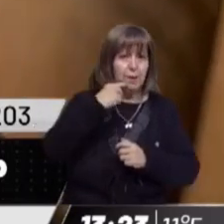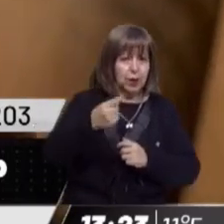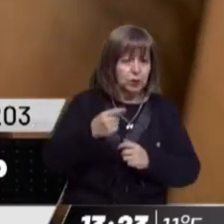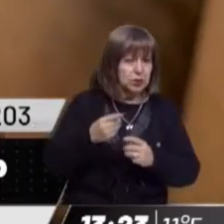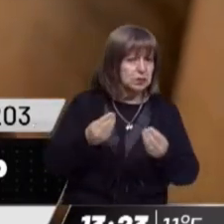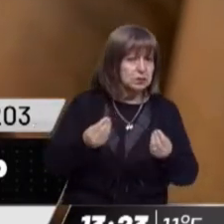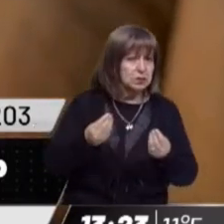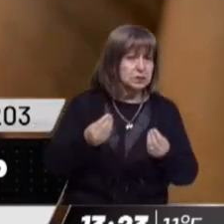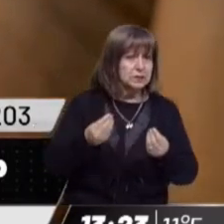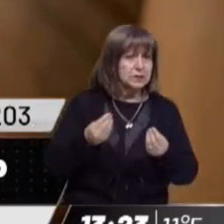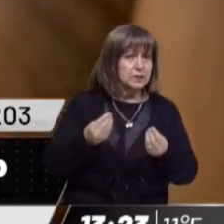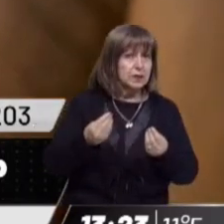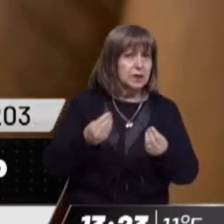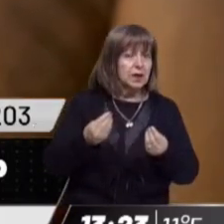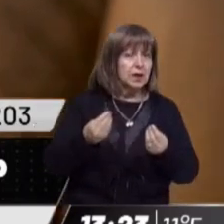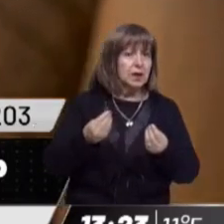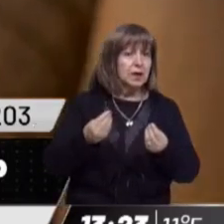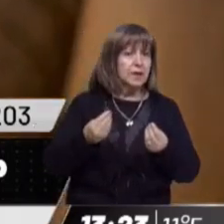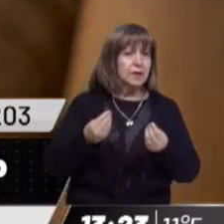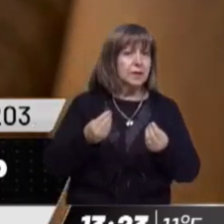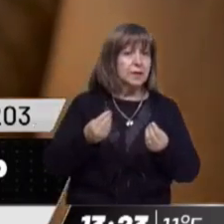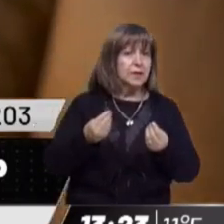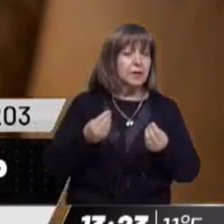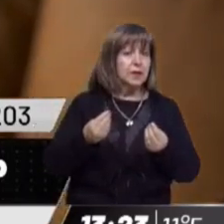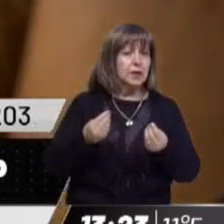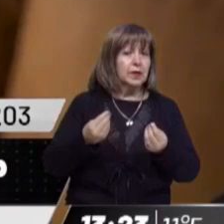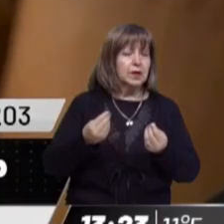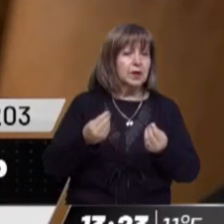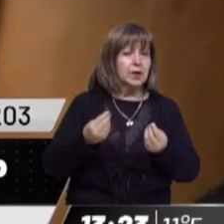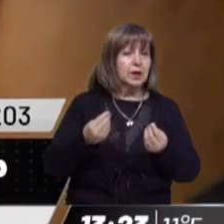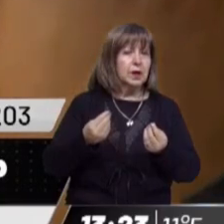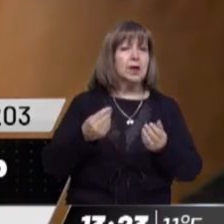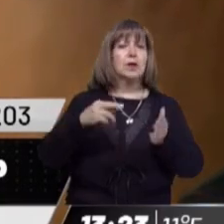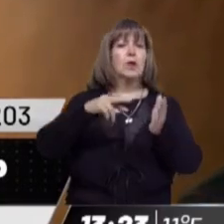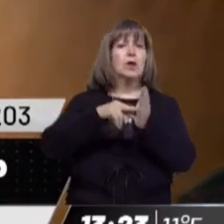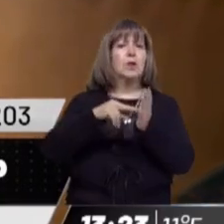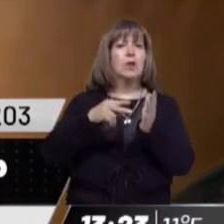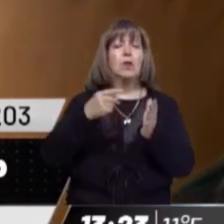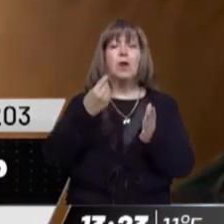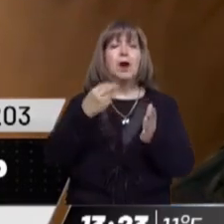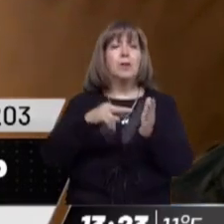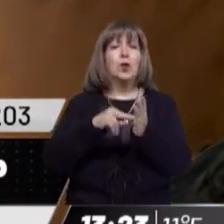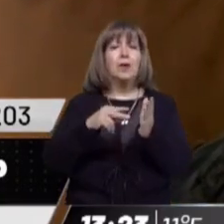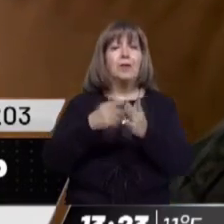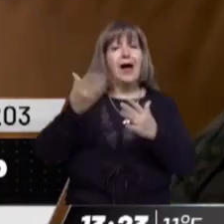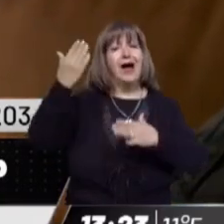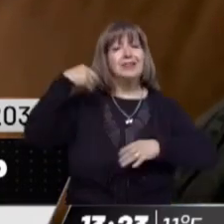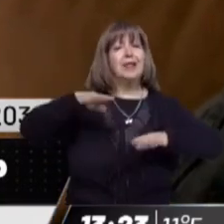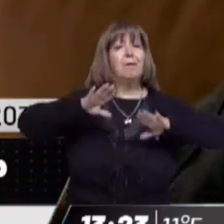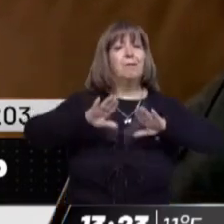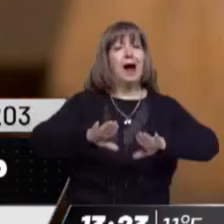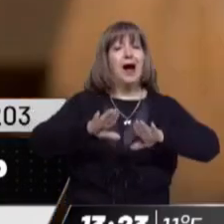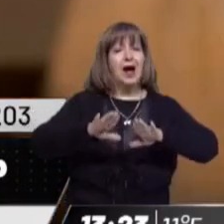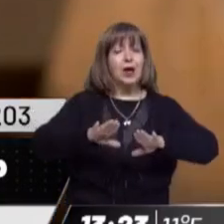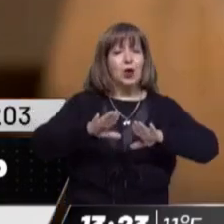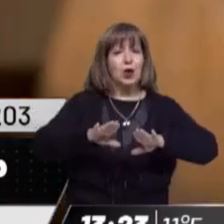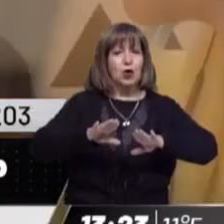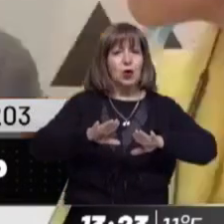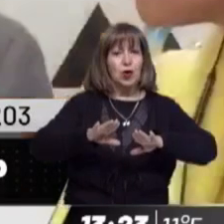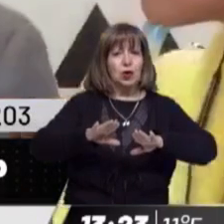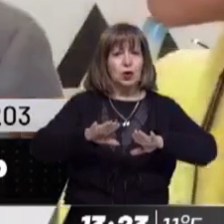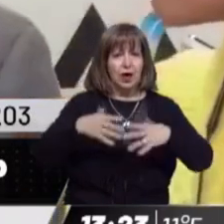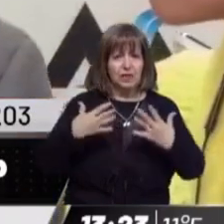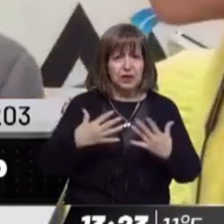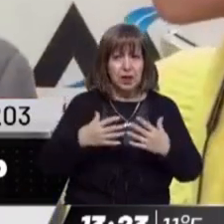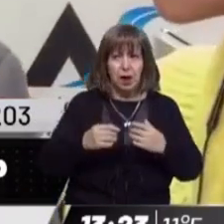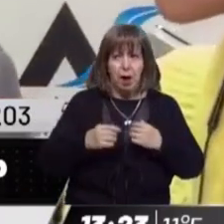paraguas ante un posible futuro conflicto con los trabajadores de la Fiscalía, lo que estaba sucediendo antes de la constitución obligatoria. No, de ninguna